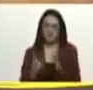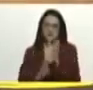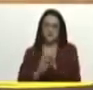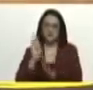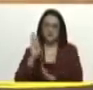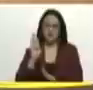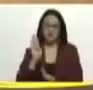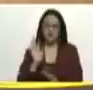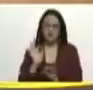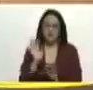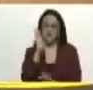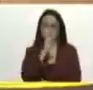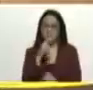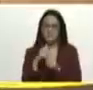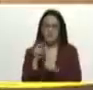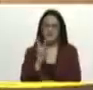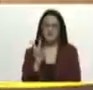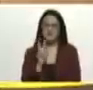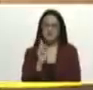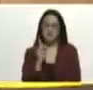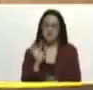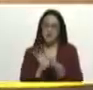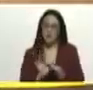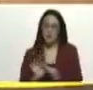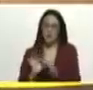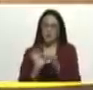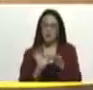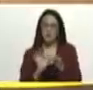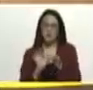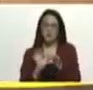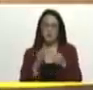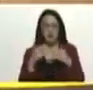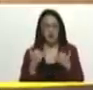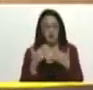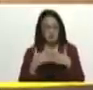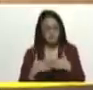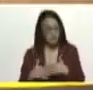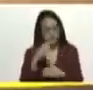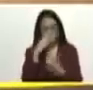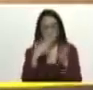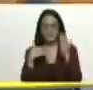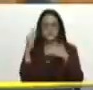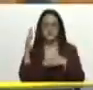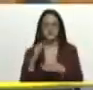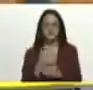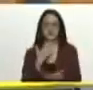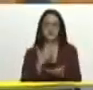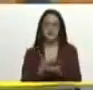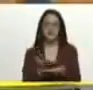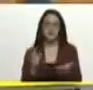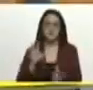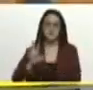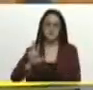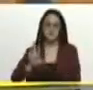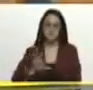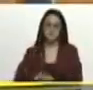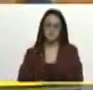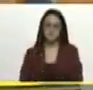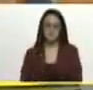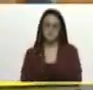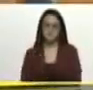compartido. Brasil y Venezuela tenemos que estar unidos de aquí en adelante y para siempre. Gracias, Lula.